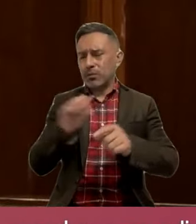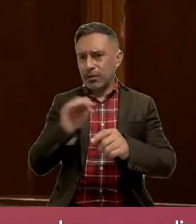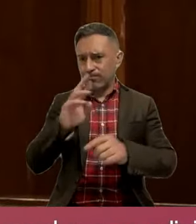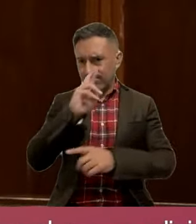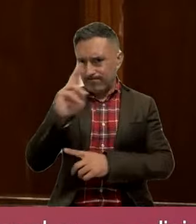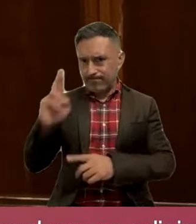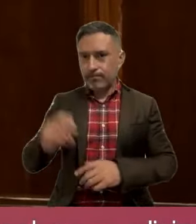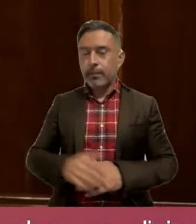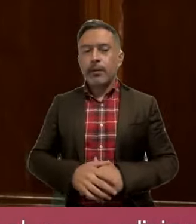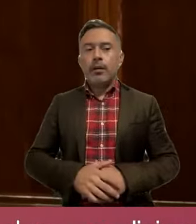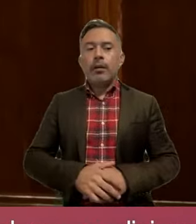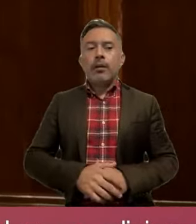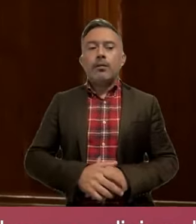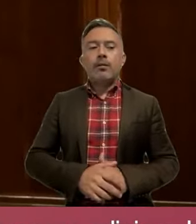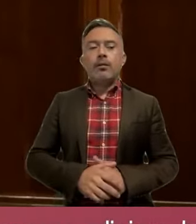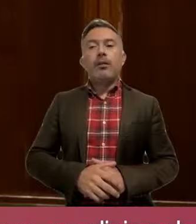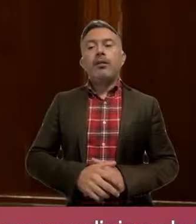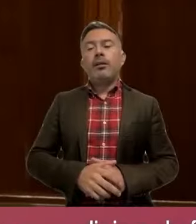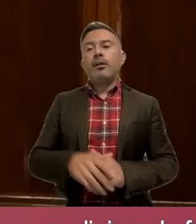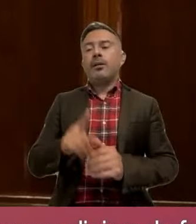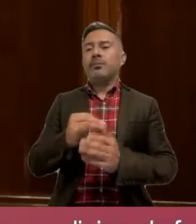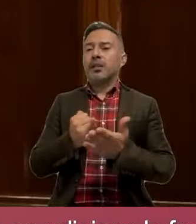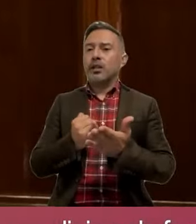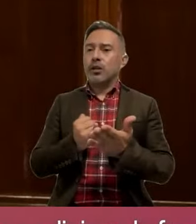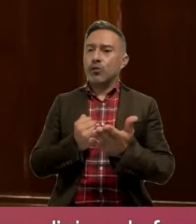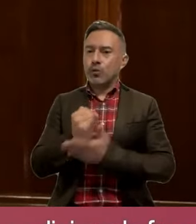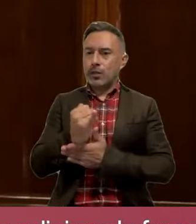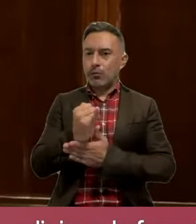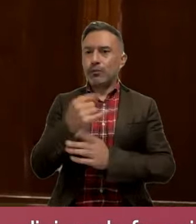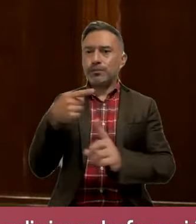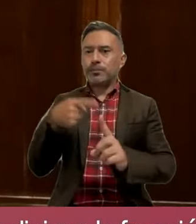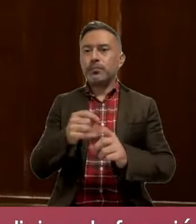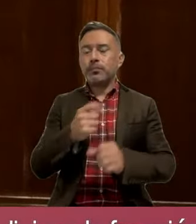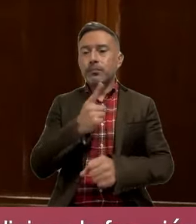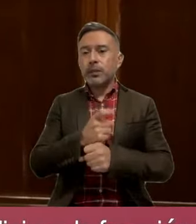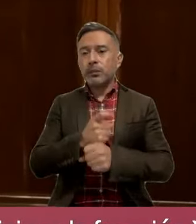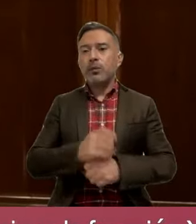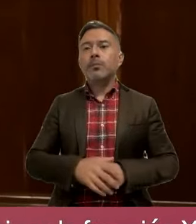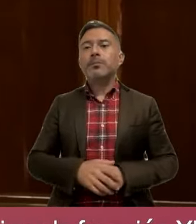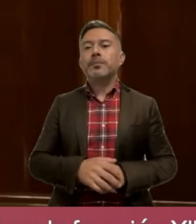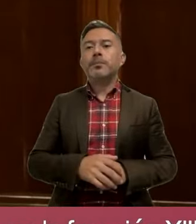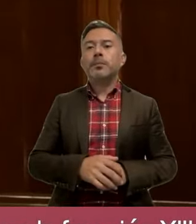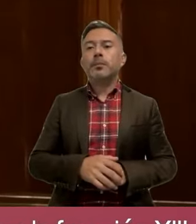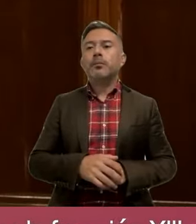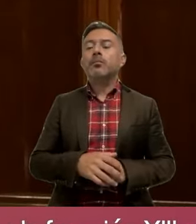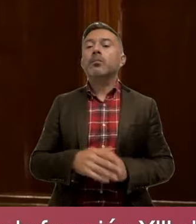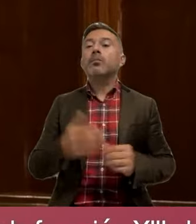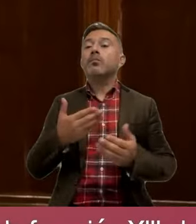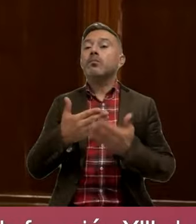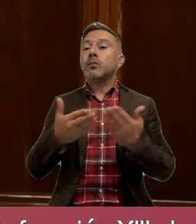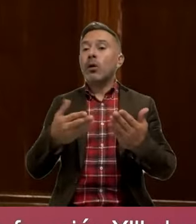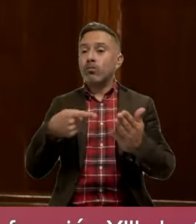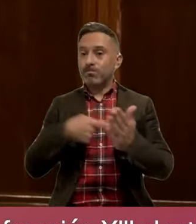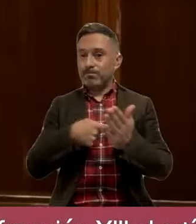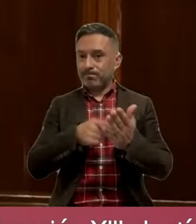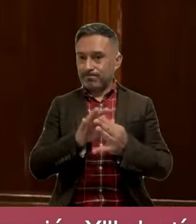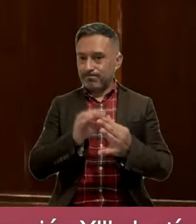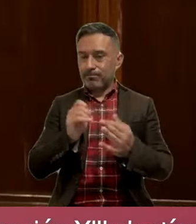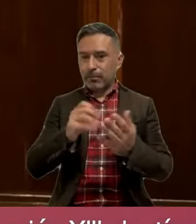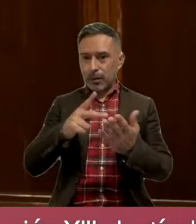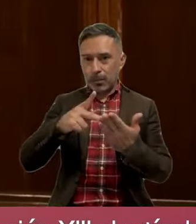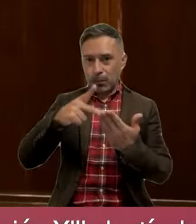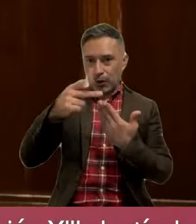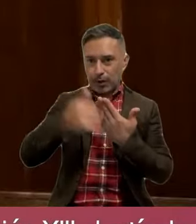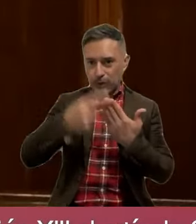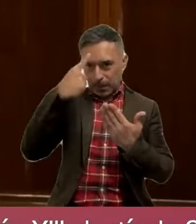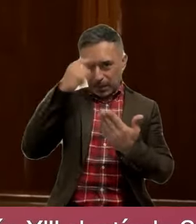Resolutivos. Primero, Es de aprobarse en lo conducente, conforme al proyecto de